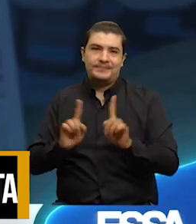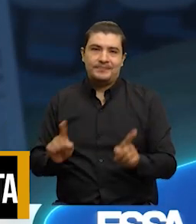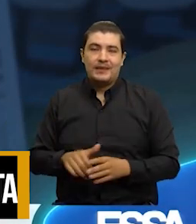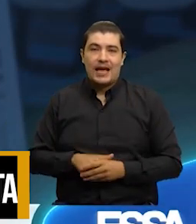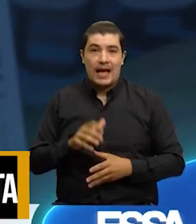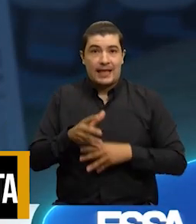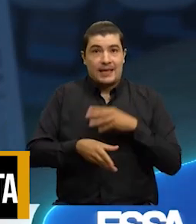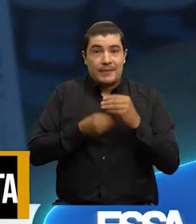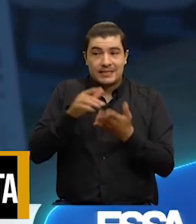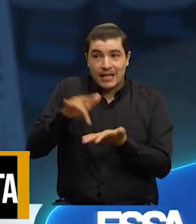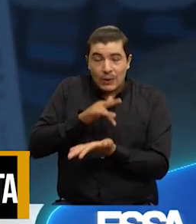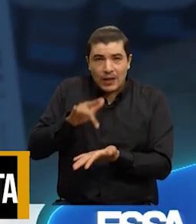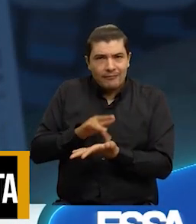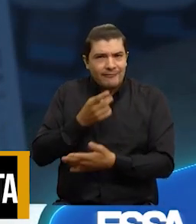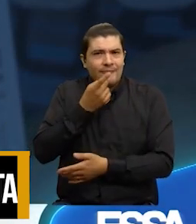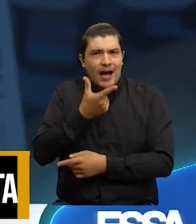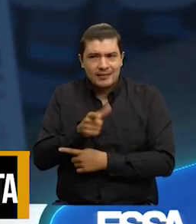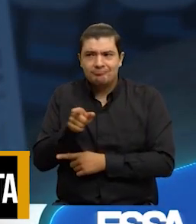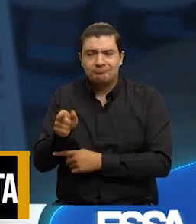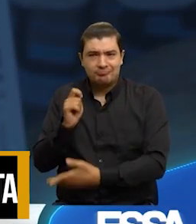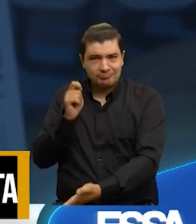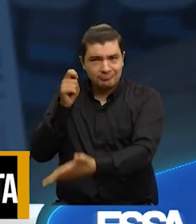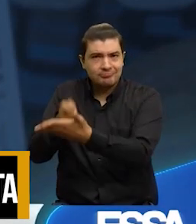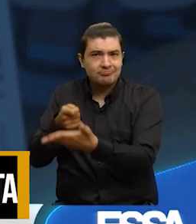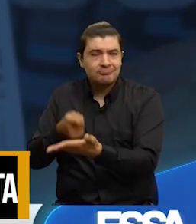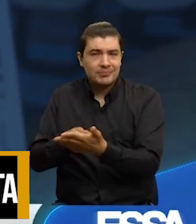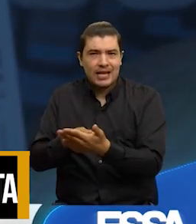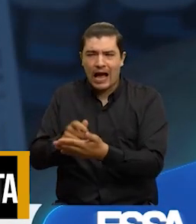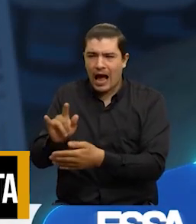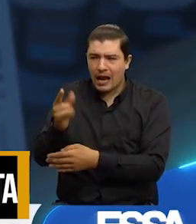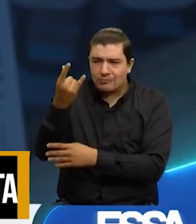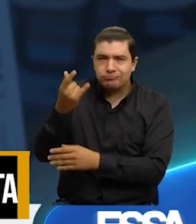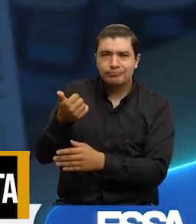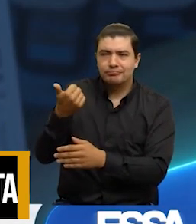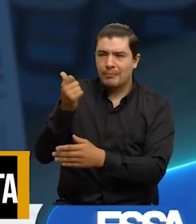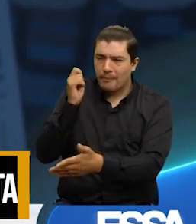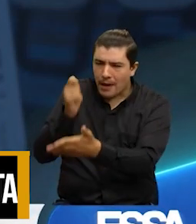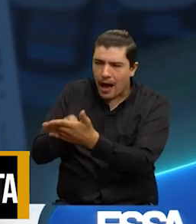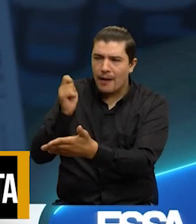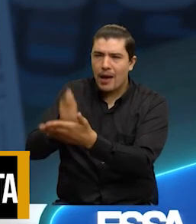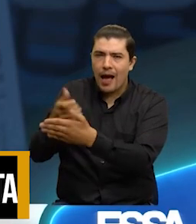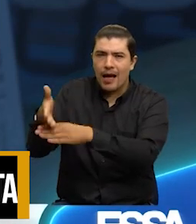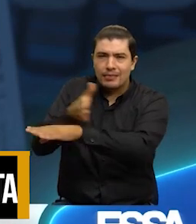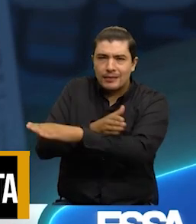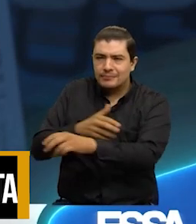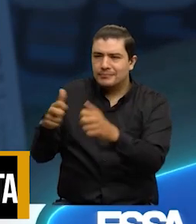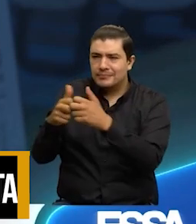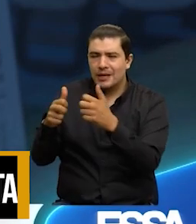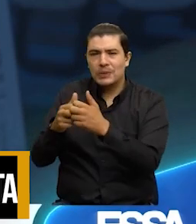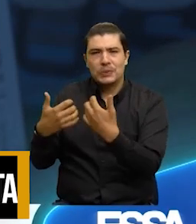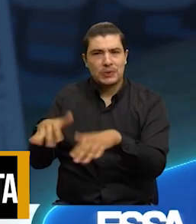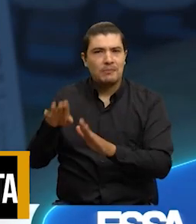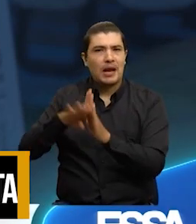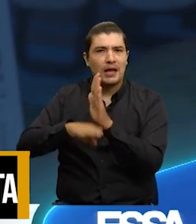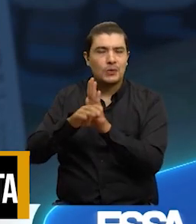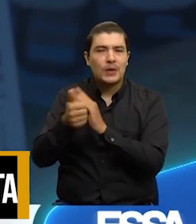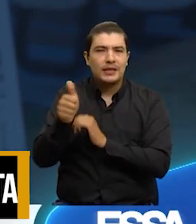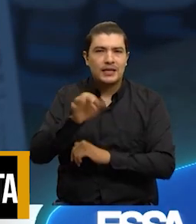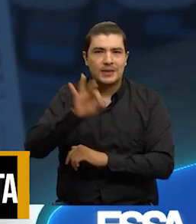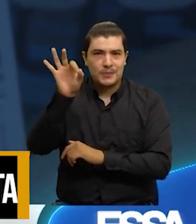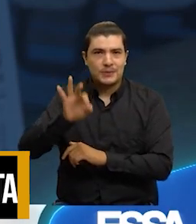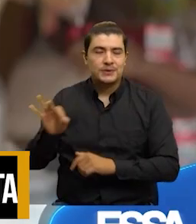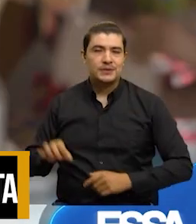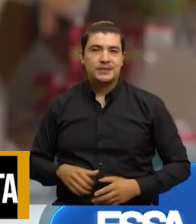esa, amortizando el 10% del valor de cada recarga realizada, sin intereses de financiación por tiempo